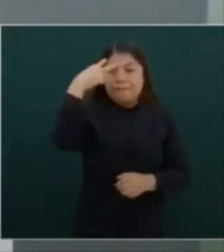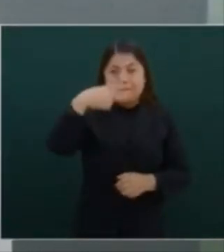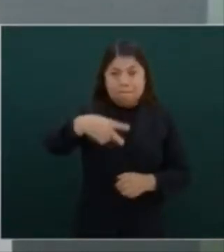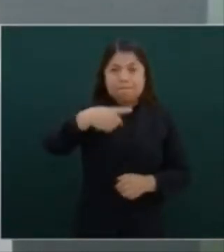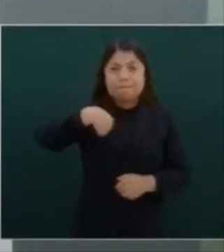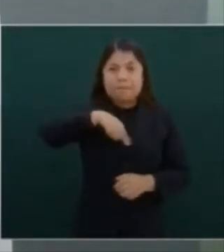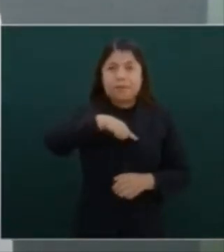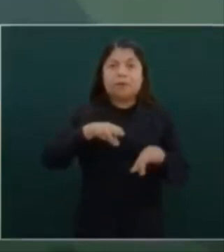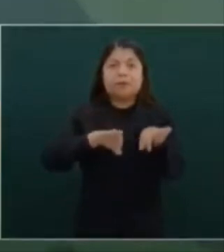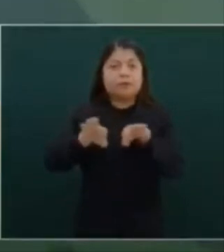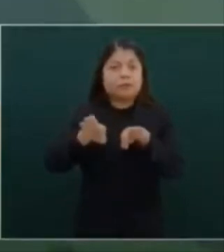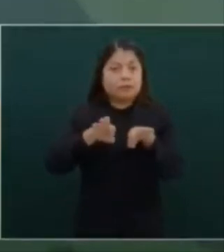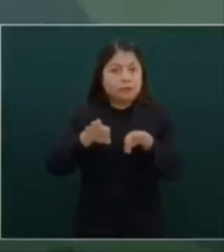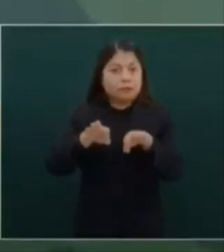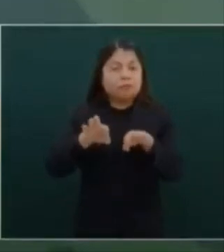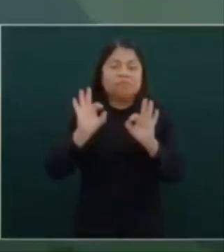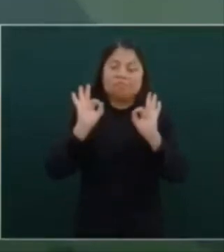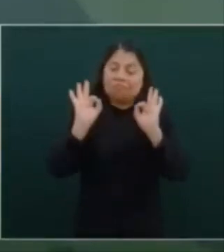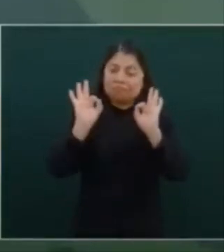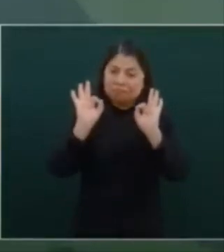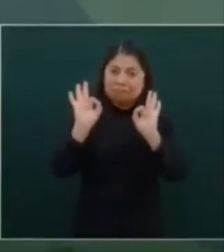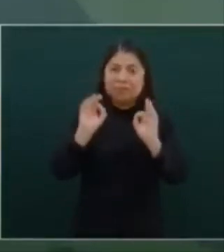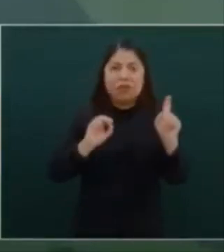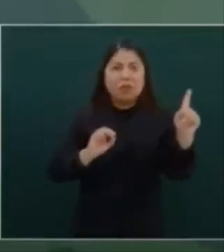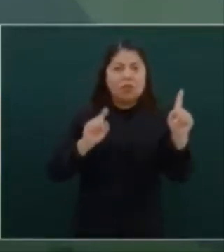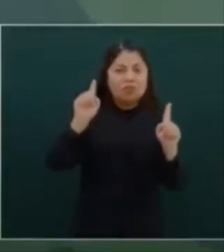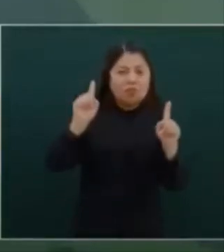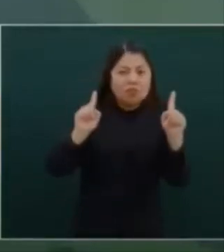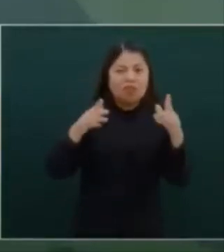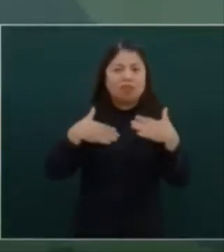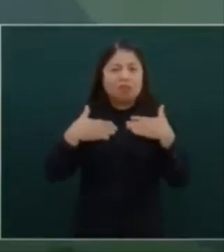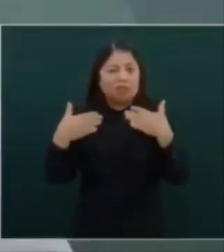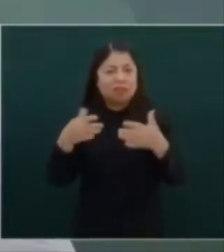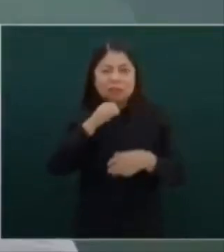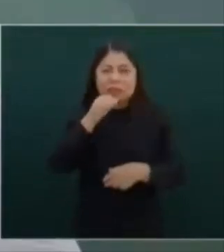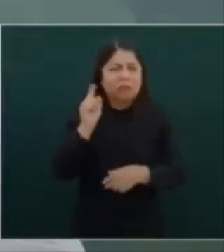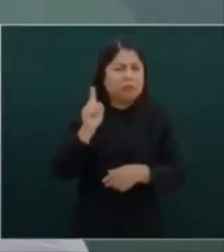del trabajo que estaba haciendo el gobierno de México